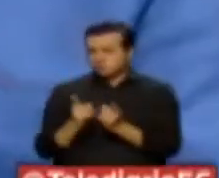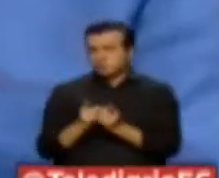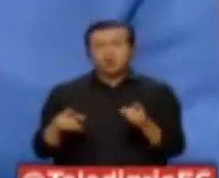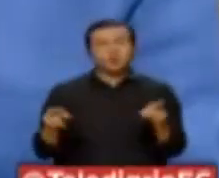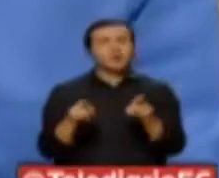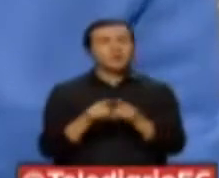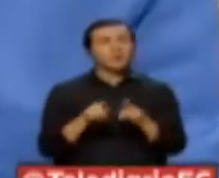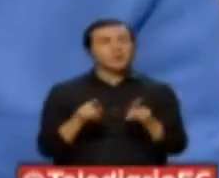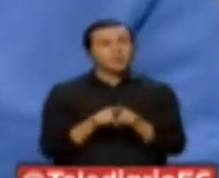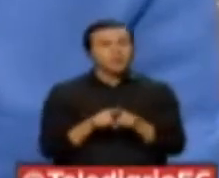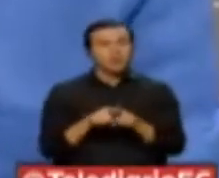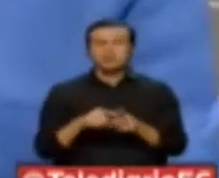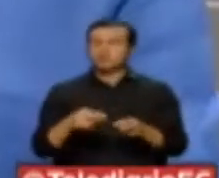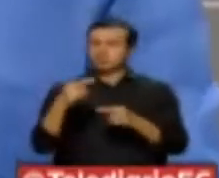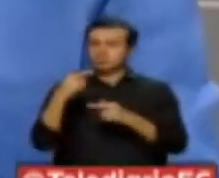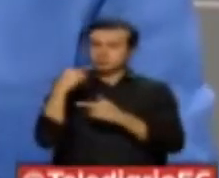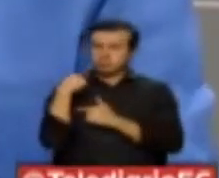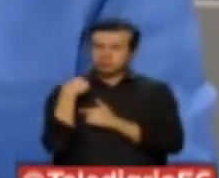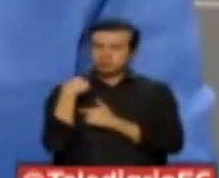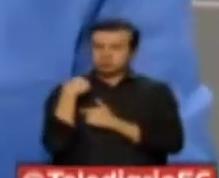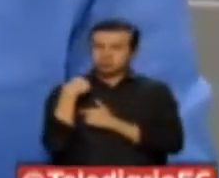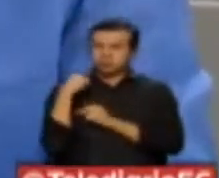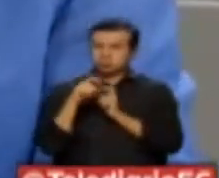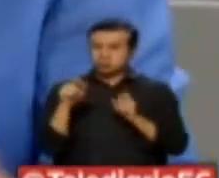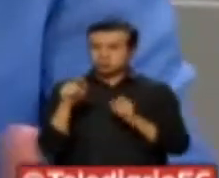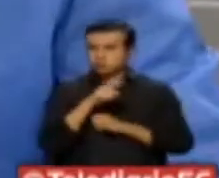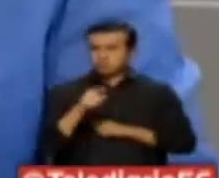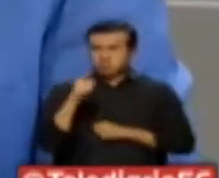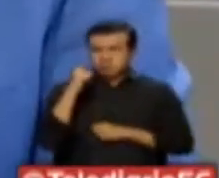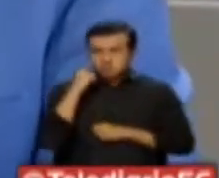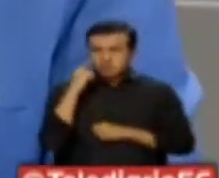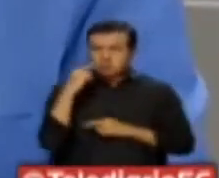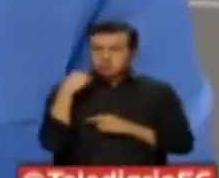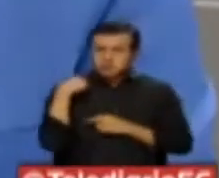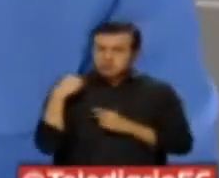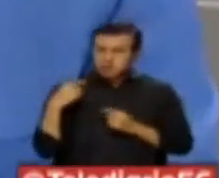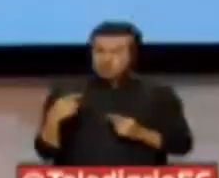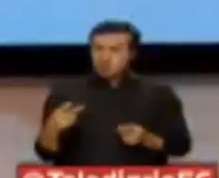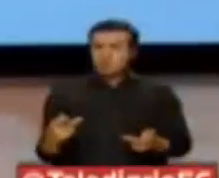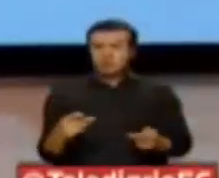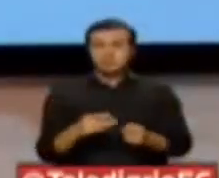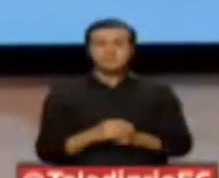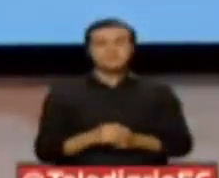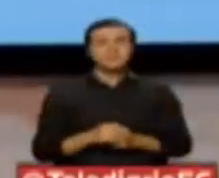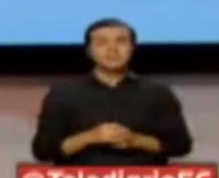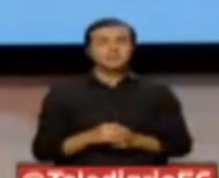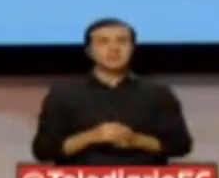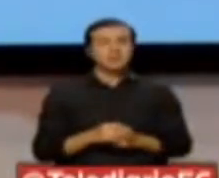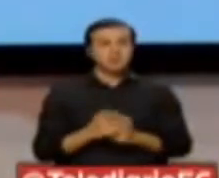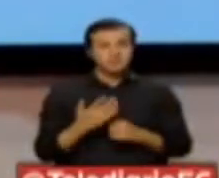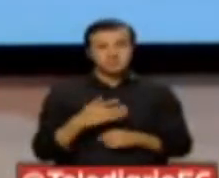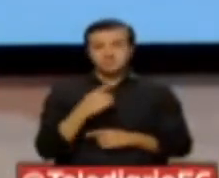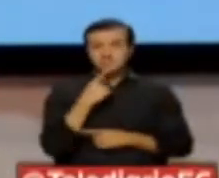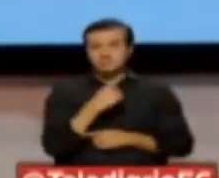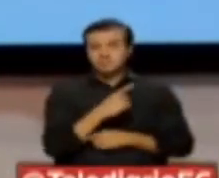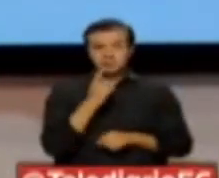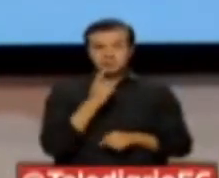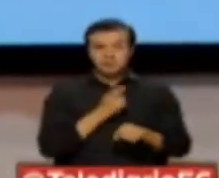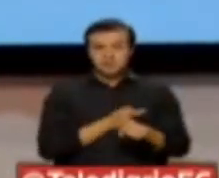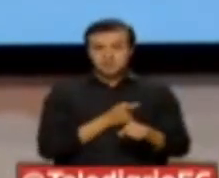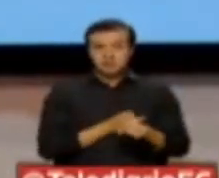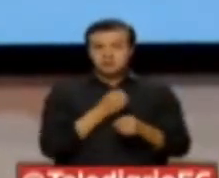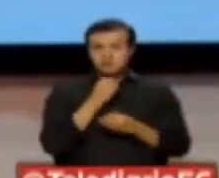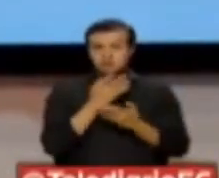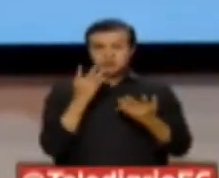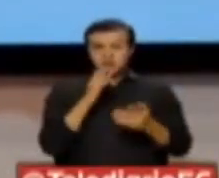también la corresponsabilidad de aquellos de quienes depende que las cosas vayan rápido bueno hemos mencionado puntualmente